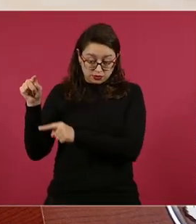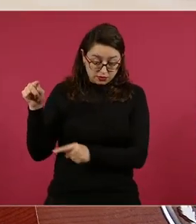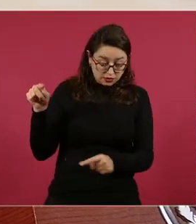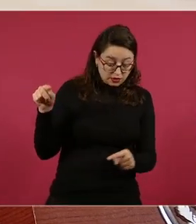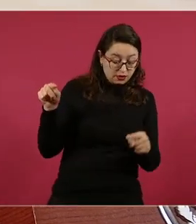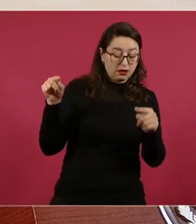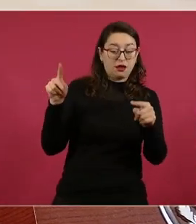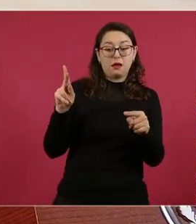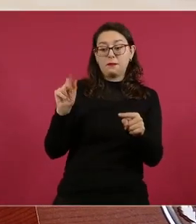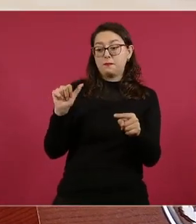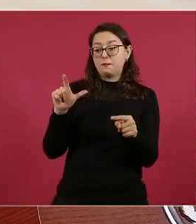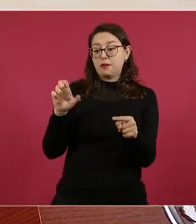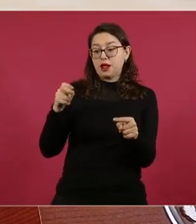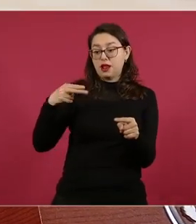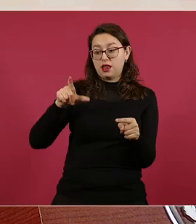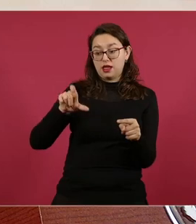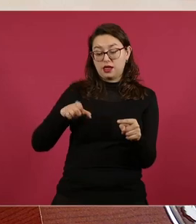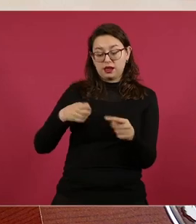Palenque.